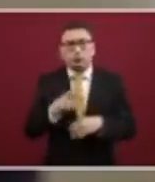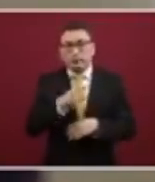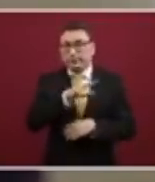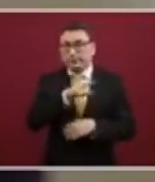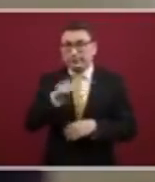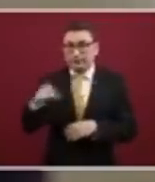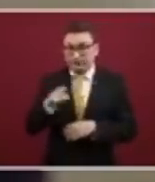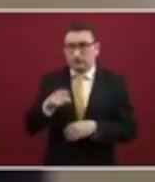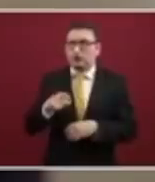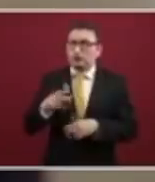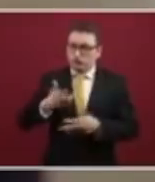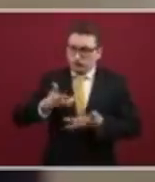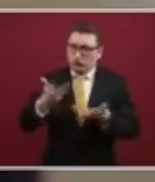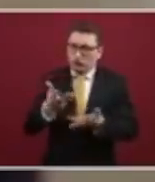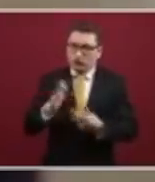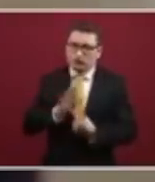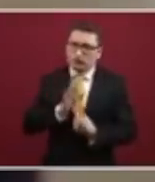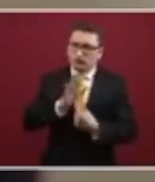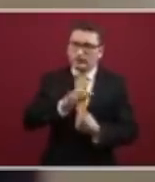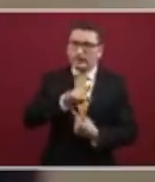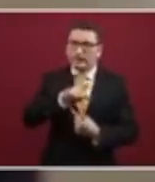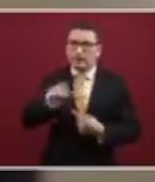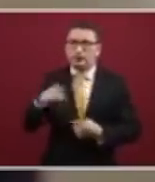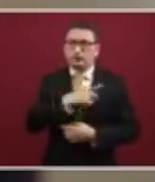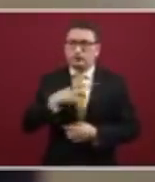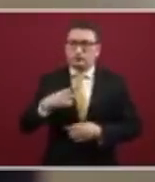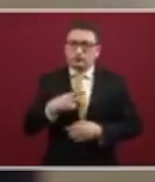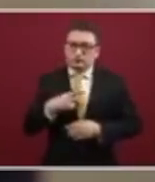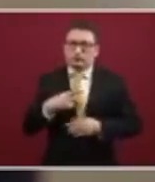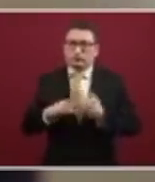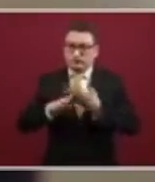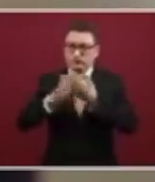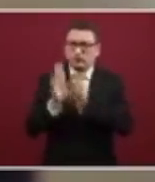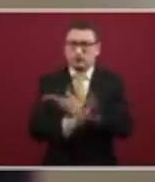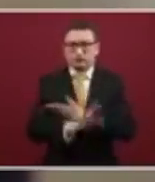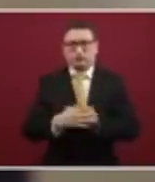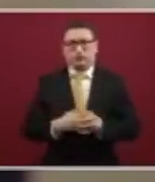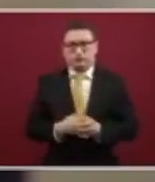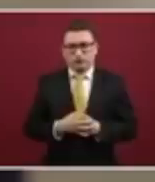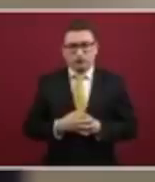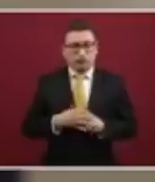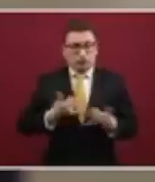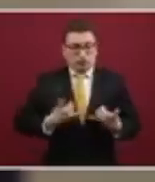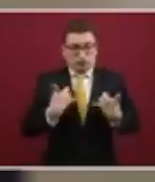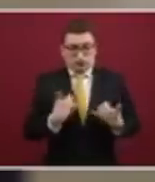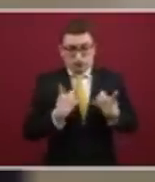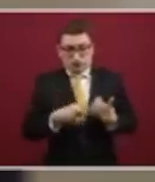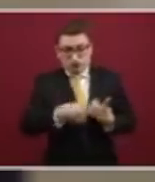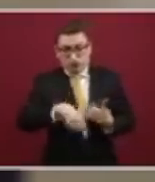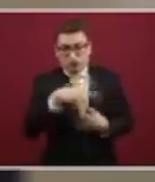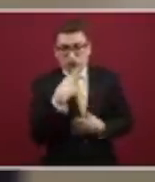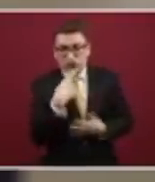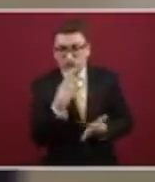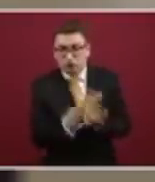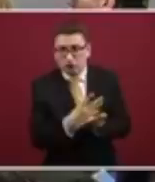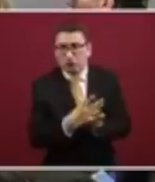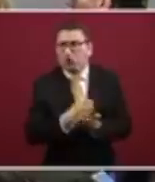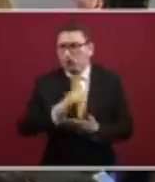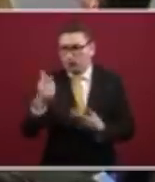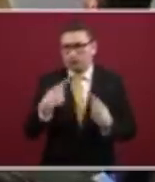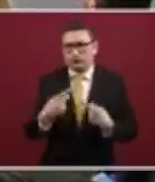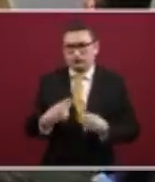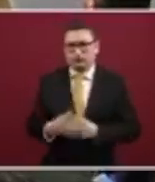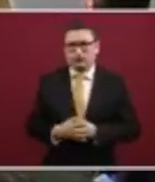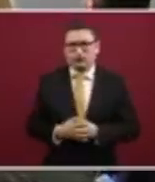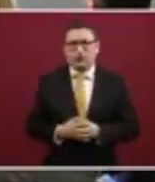ser ejemplo y evitar así estigmatizar solo a los jóvenes como consumidores? Sí, a